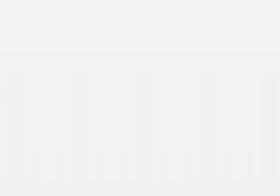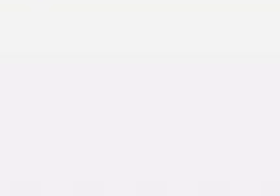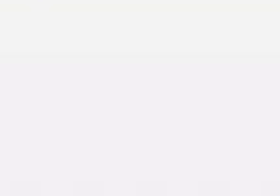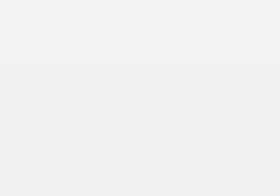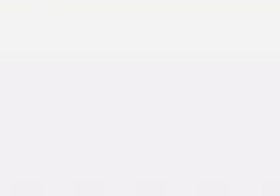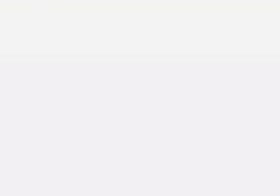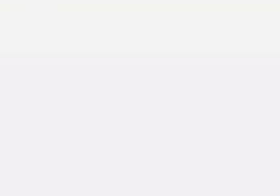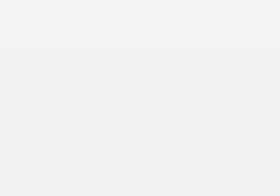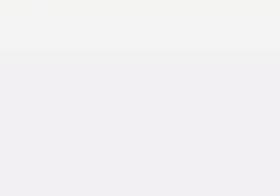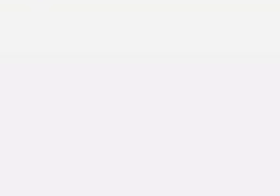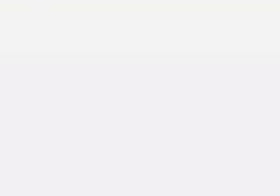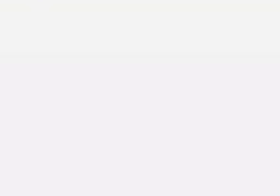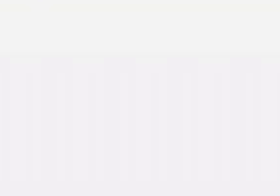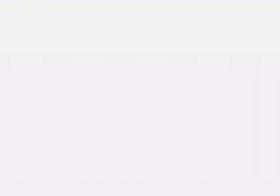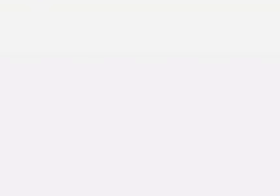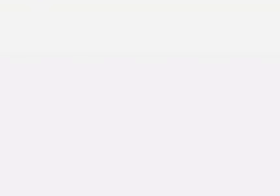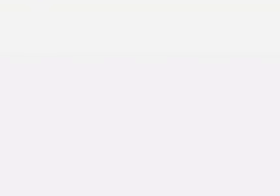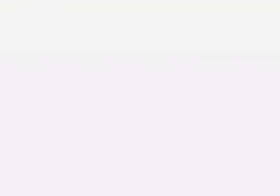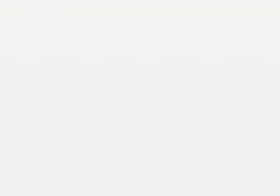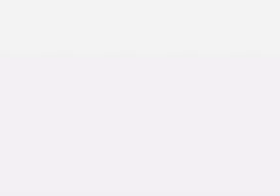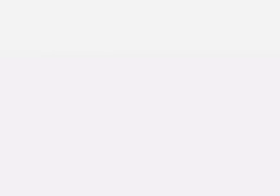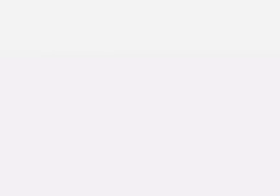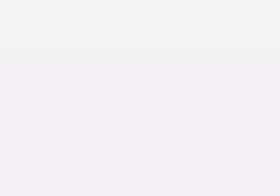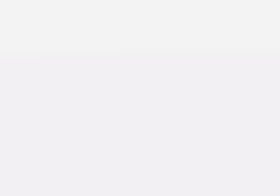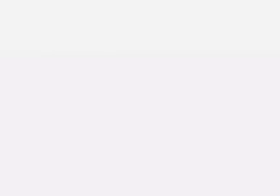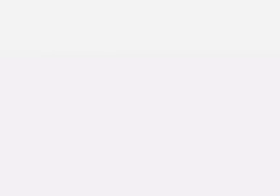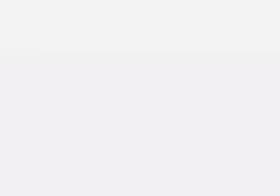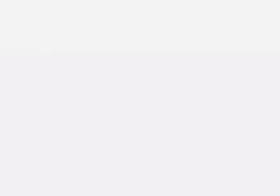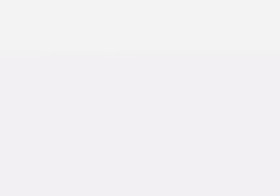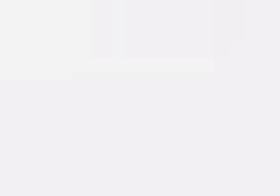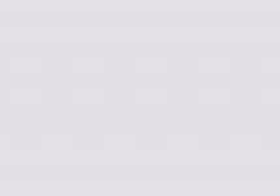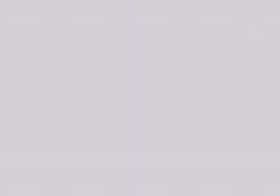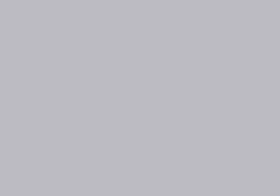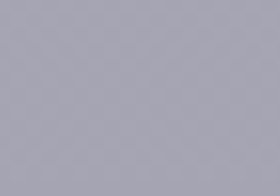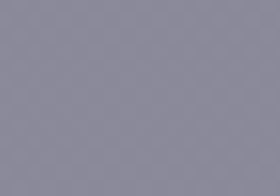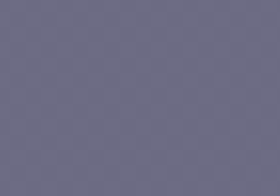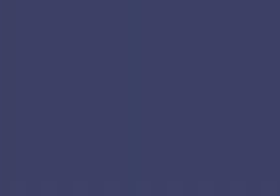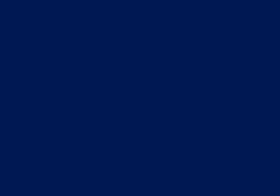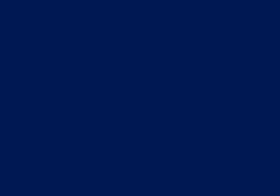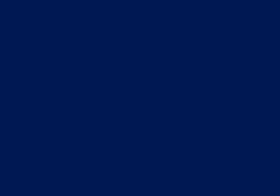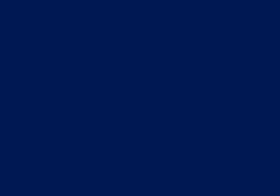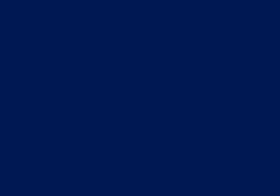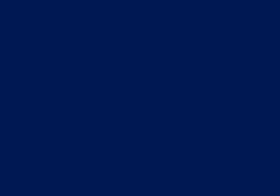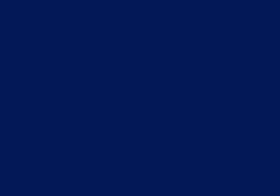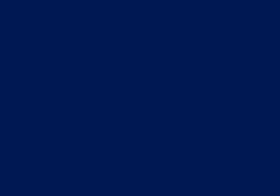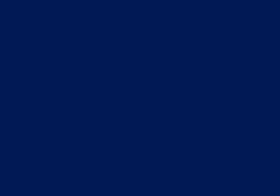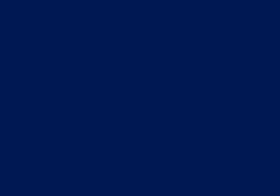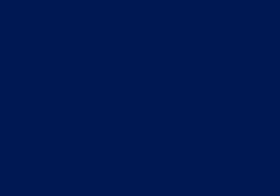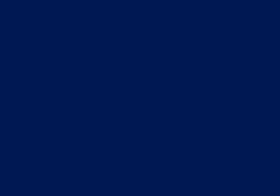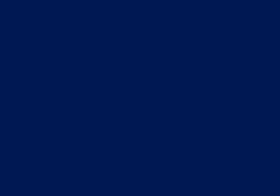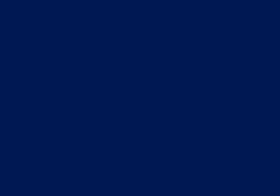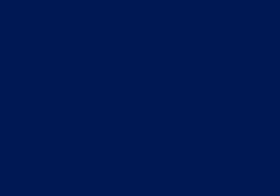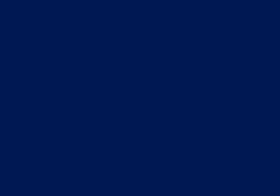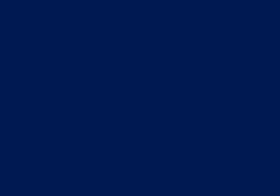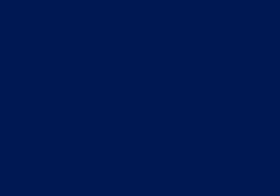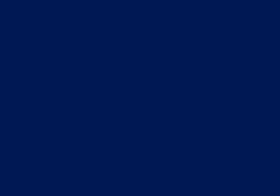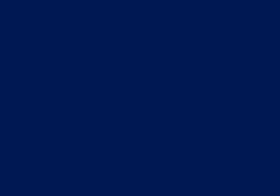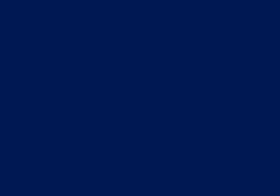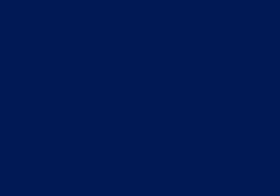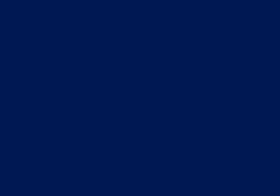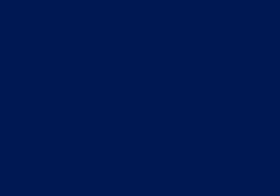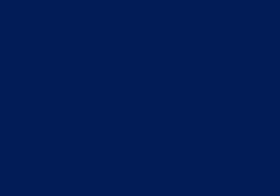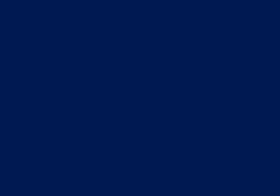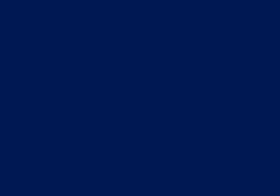Deberes y garantías del pueblo nicaragüense. Derechos sociales. Artículo 59 de la Constitución Política